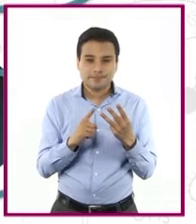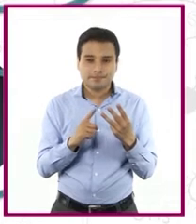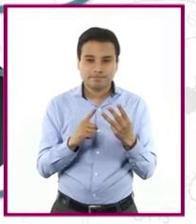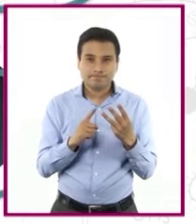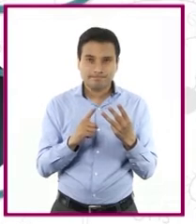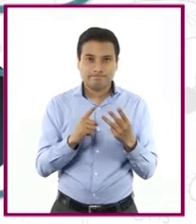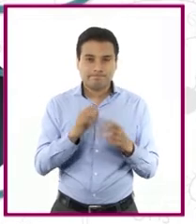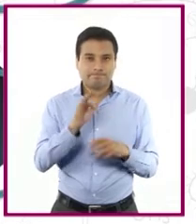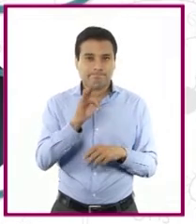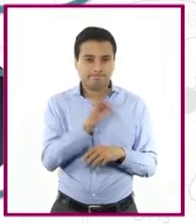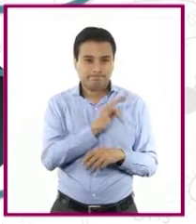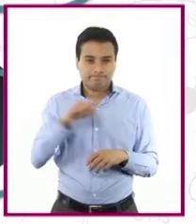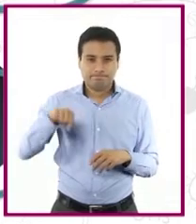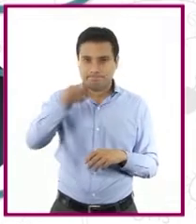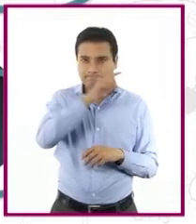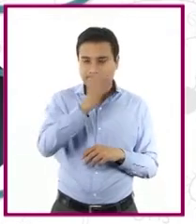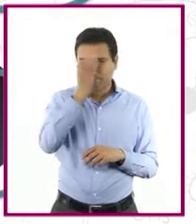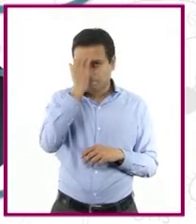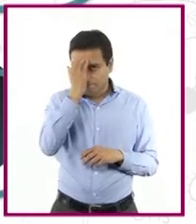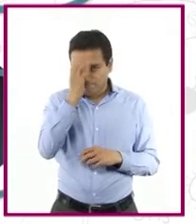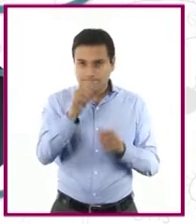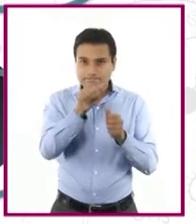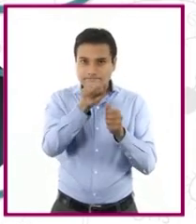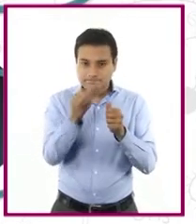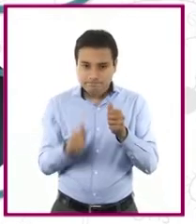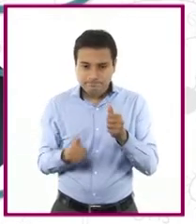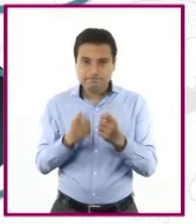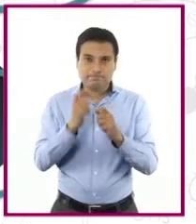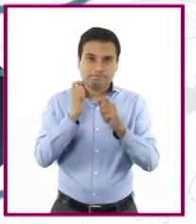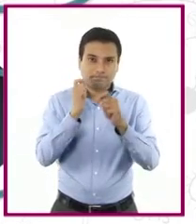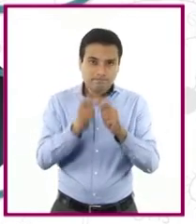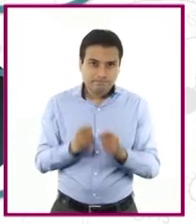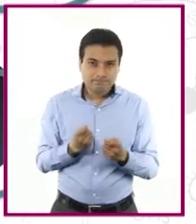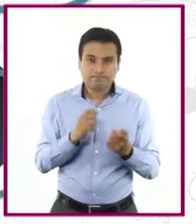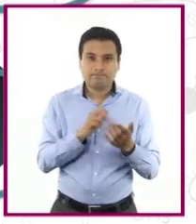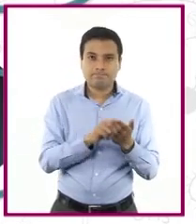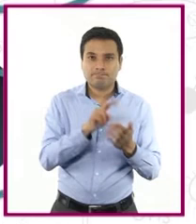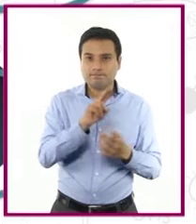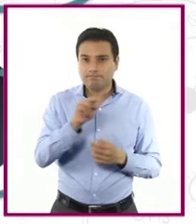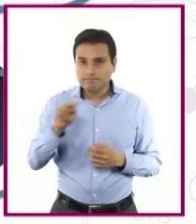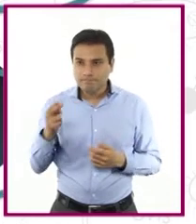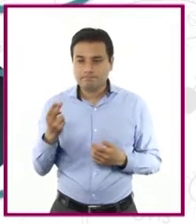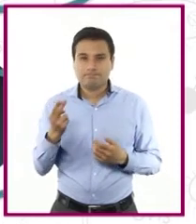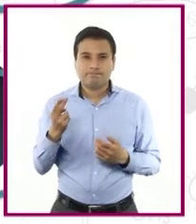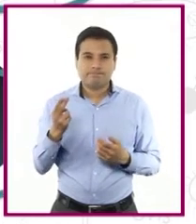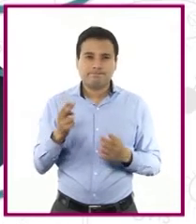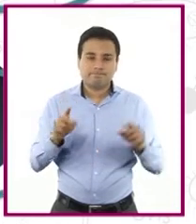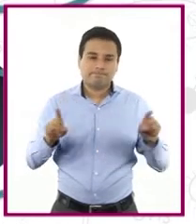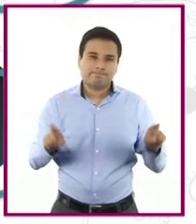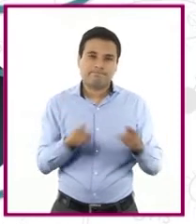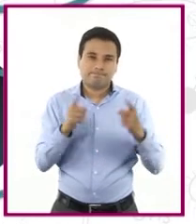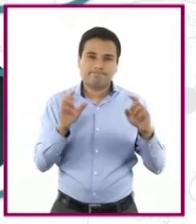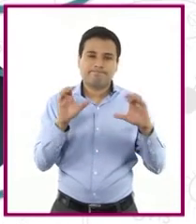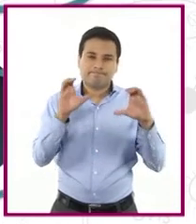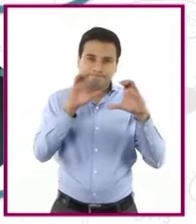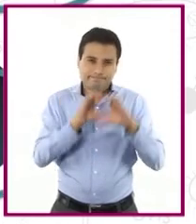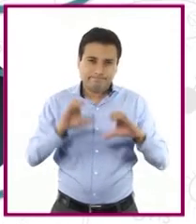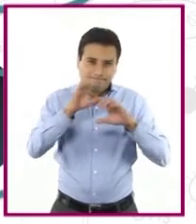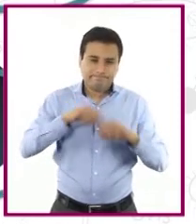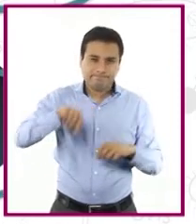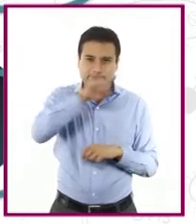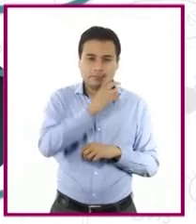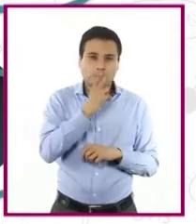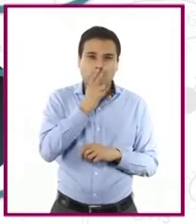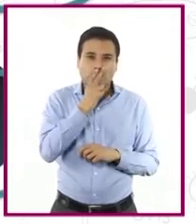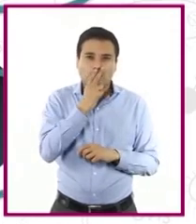apreciar la estética de obras de arte como las esculturas, pinturas o piezas musicales para cuidarlas y